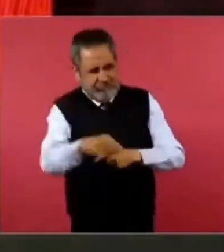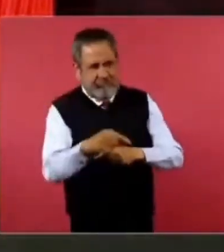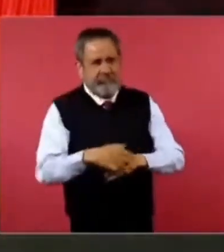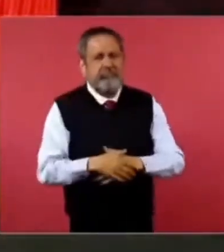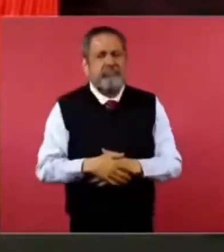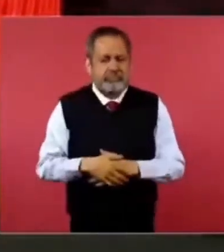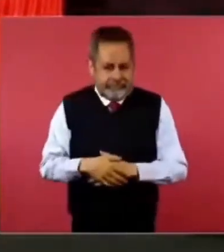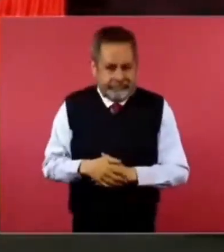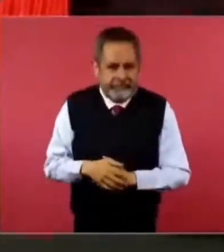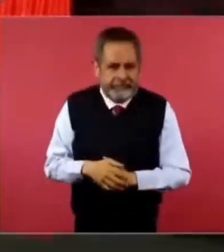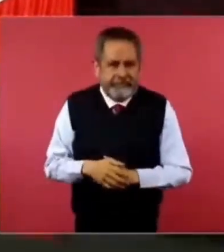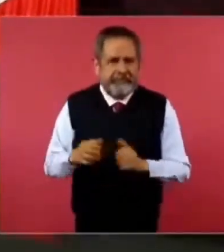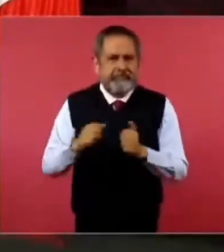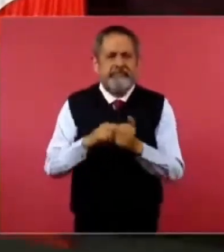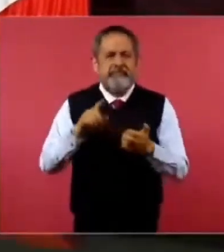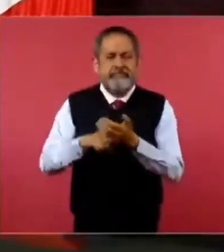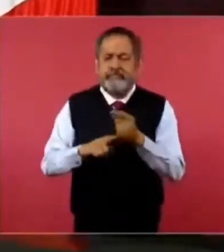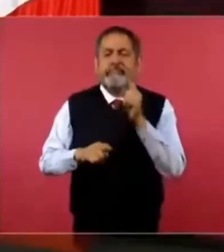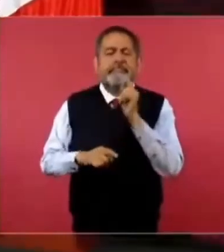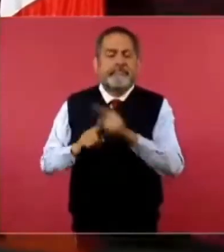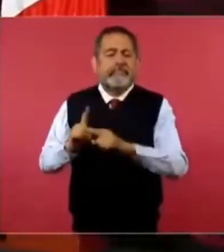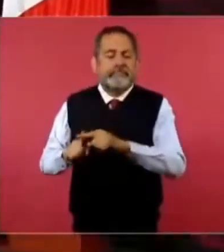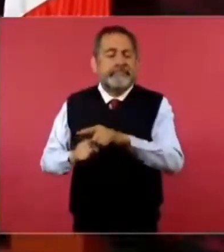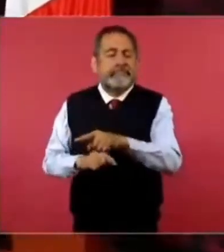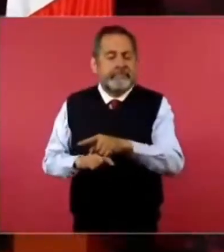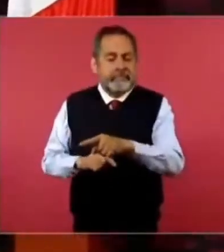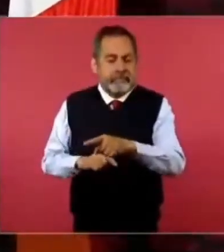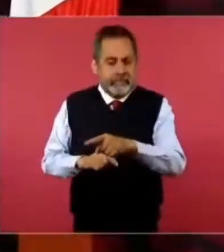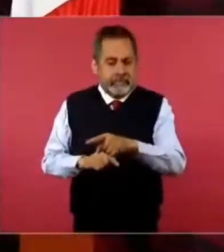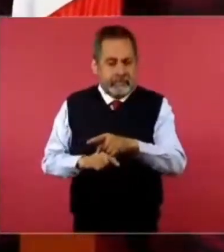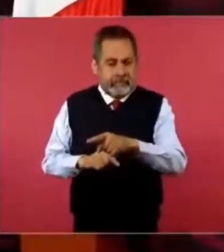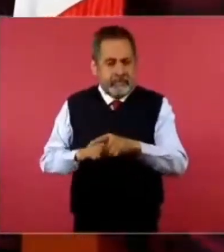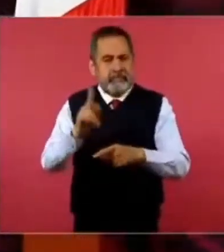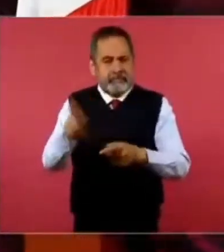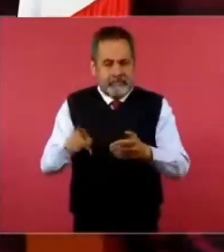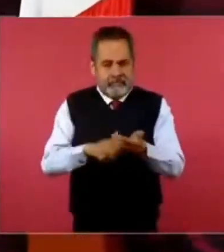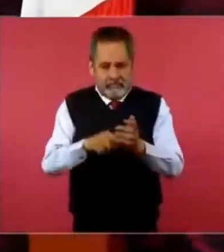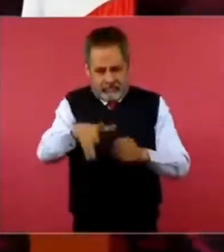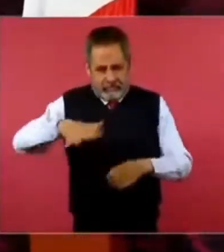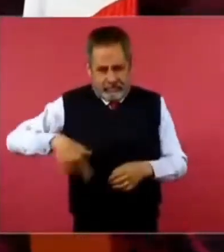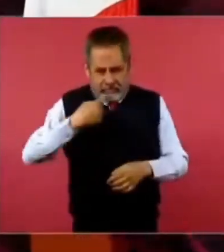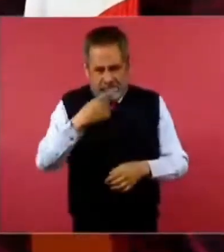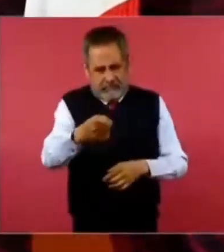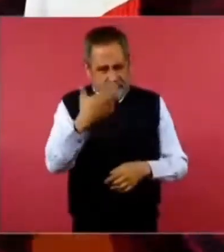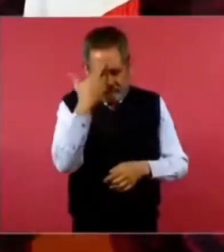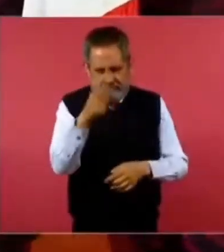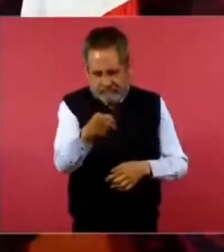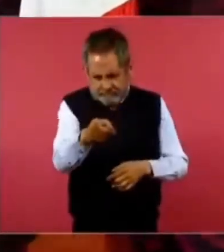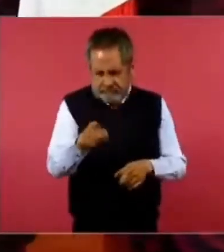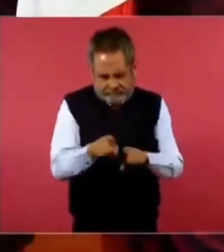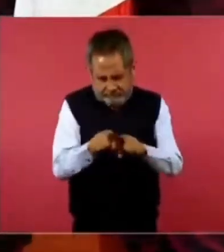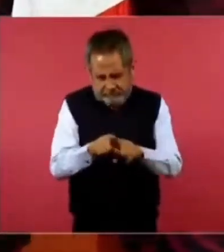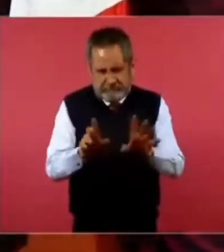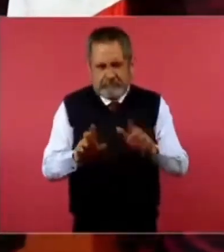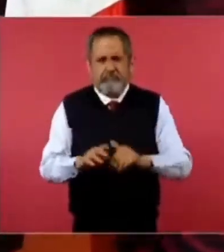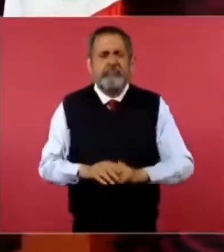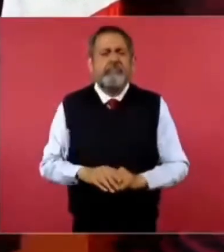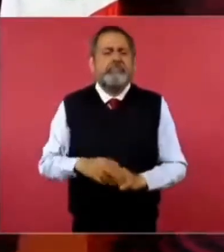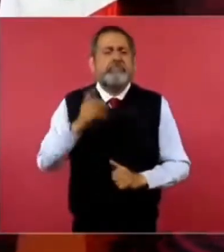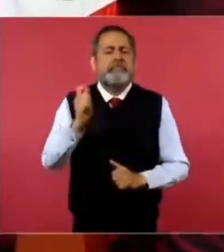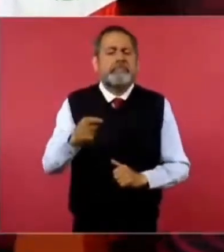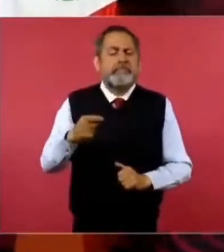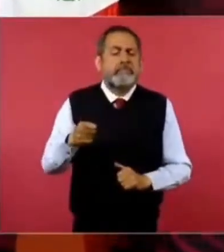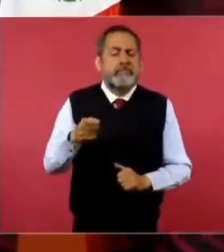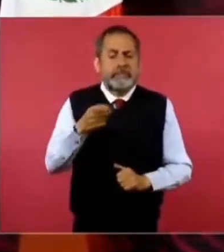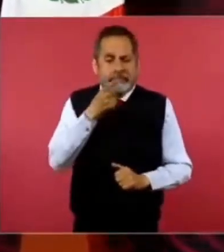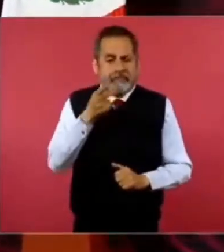bajo la consideración parecida a lo que estás sosteniendo, que